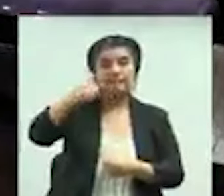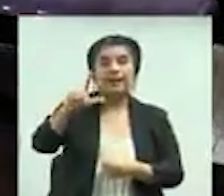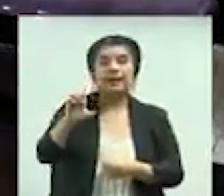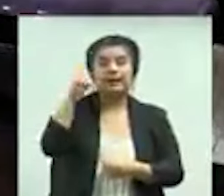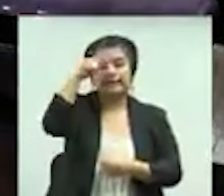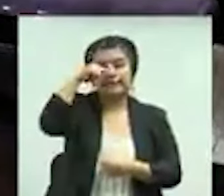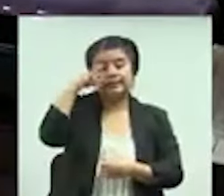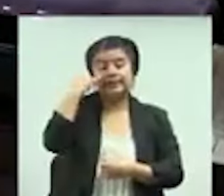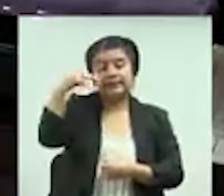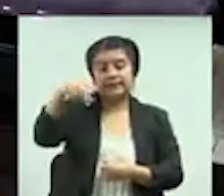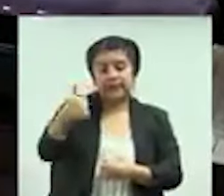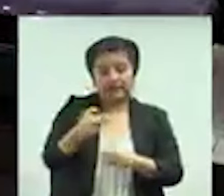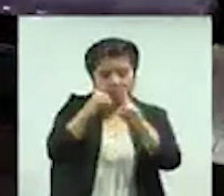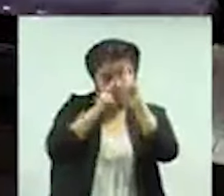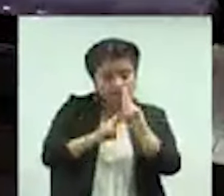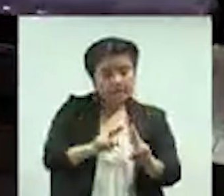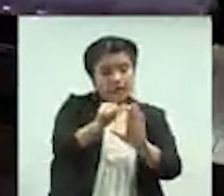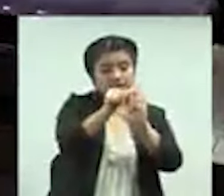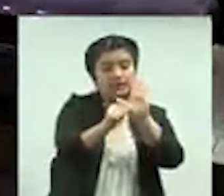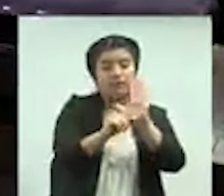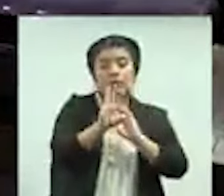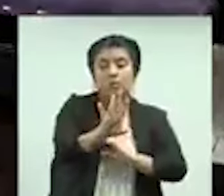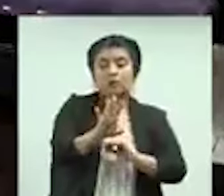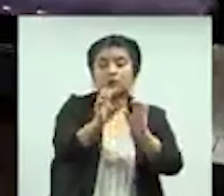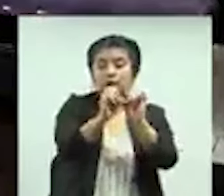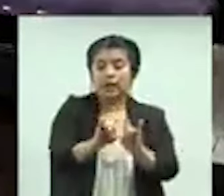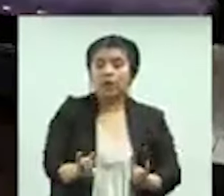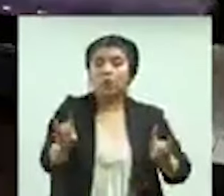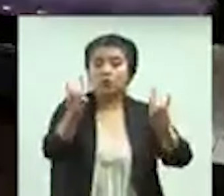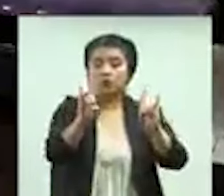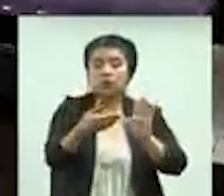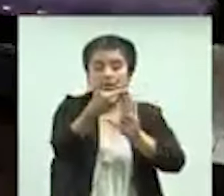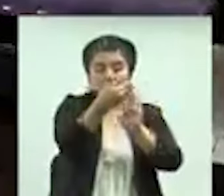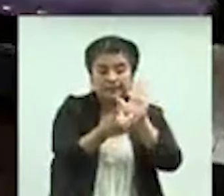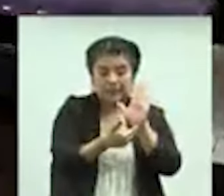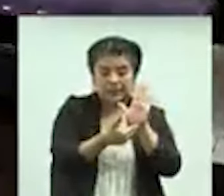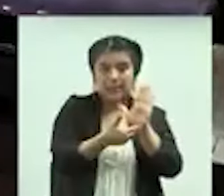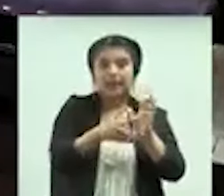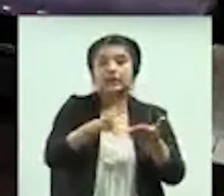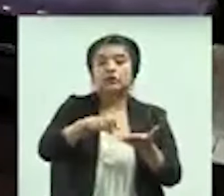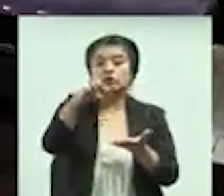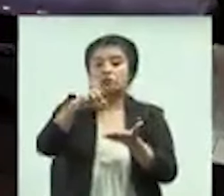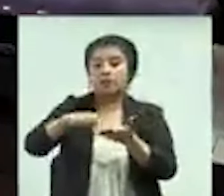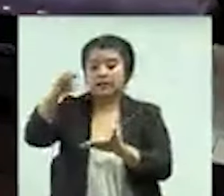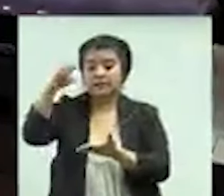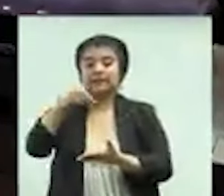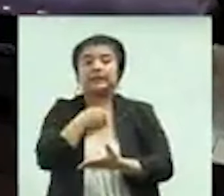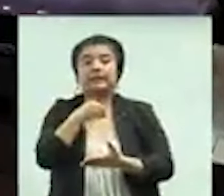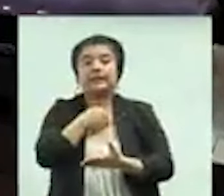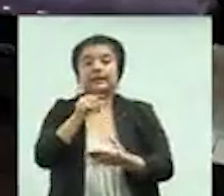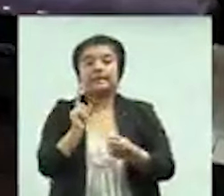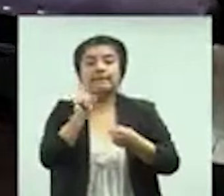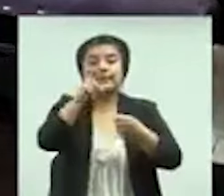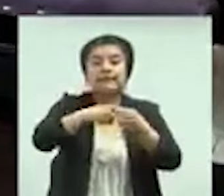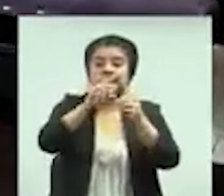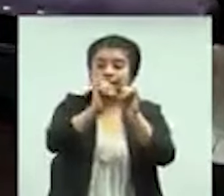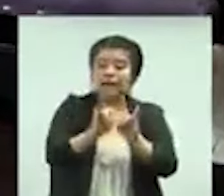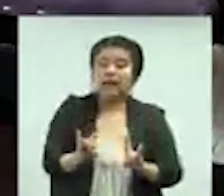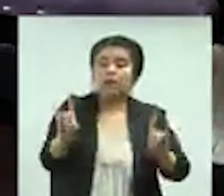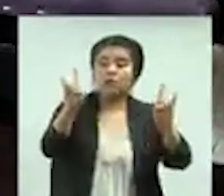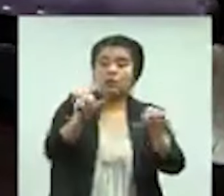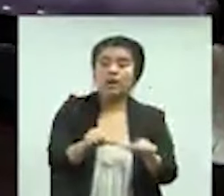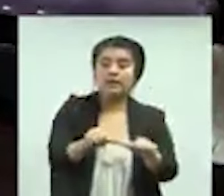con el artículo 4 de la Carta de las Naciones Unidas, que estipula que los estados candidatos a ser admitidos en dicho